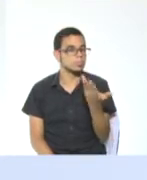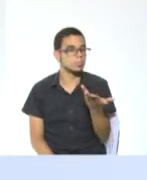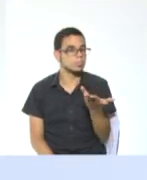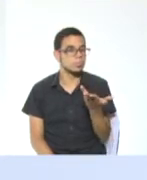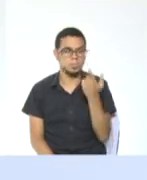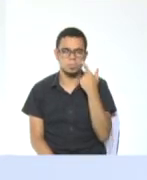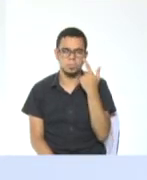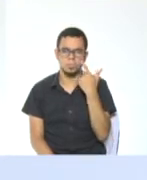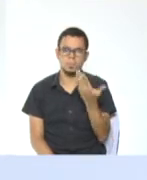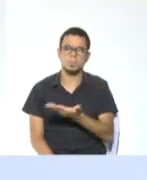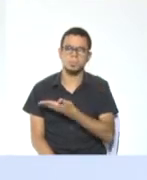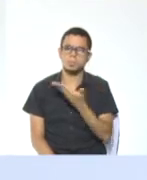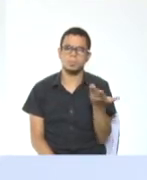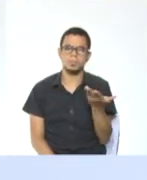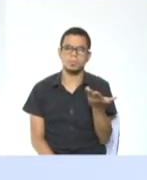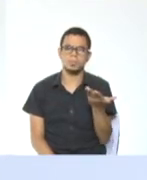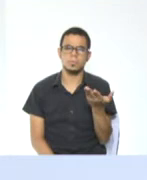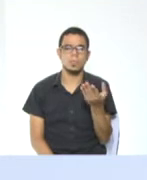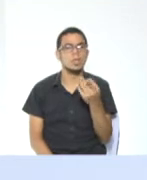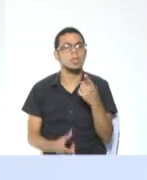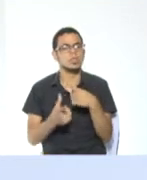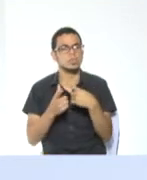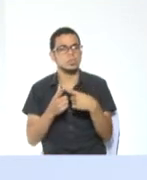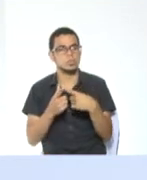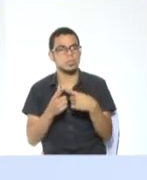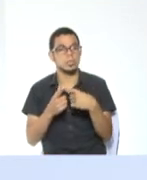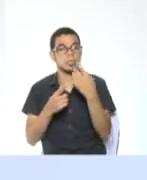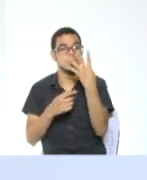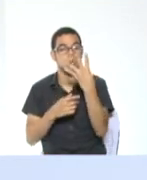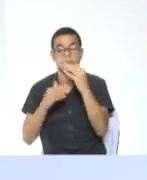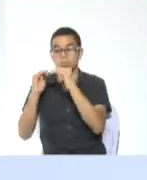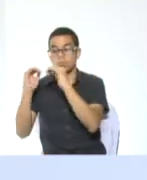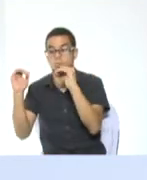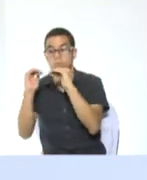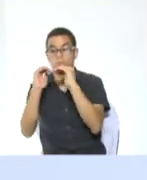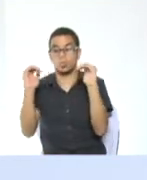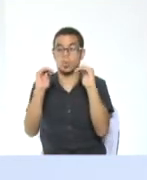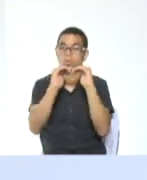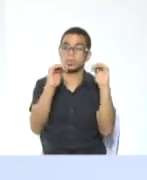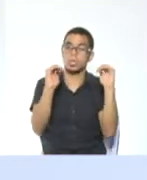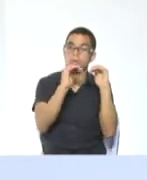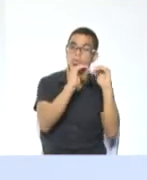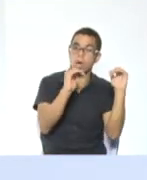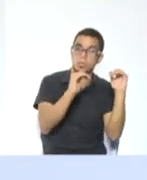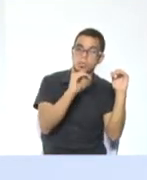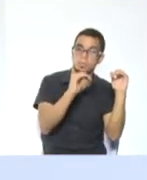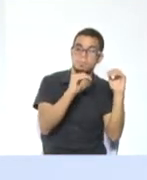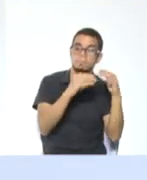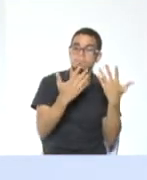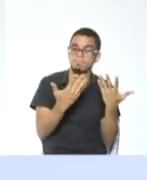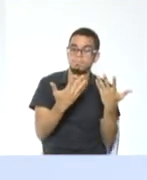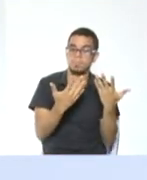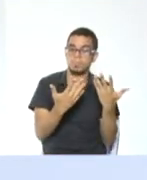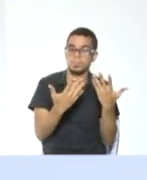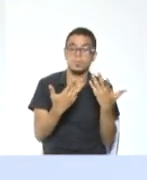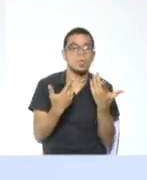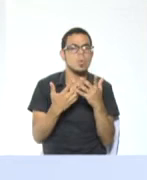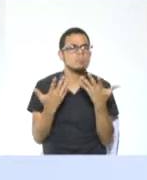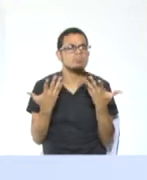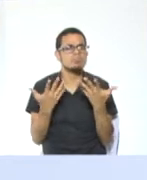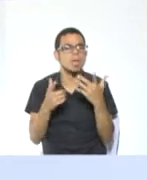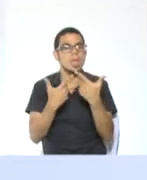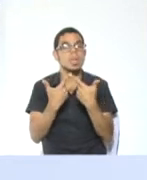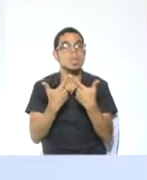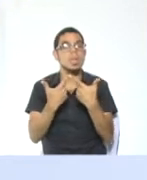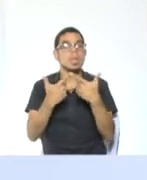dor. Como pudieron observar, es una palabra que tiene cuatro sílabas.